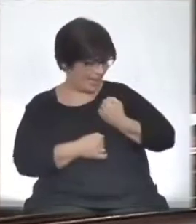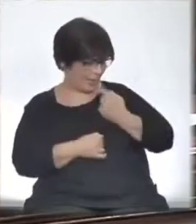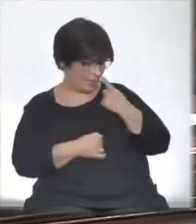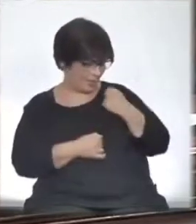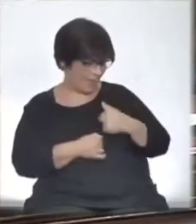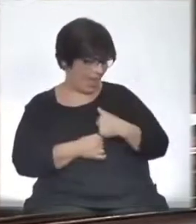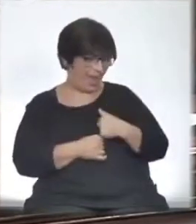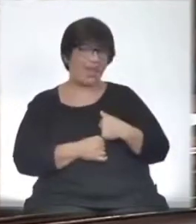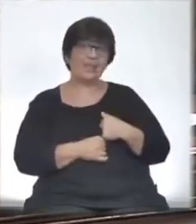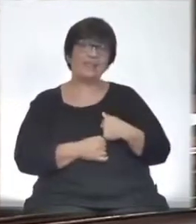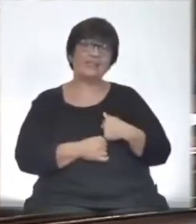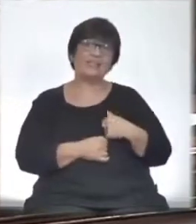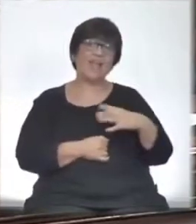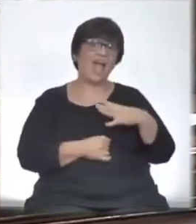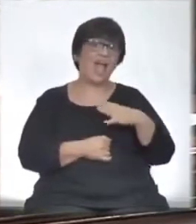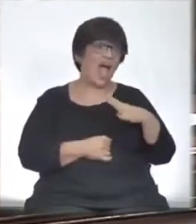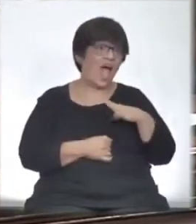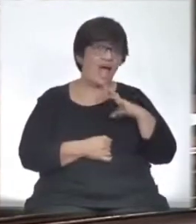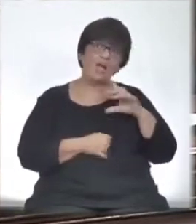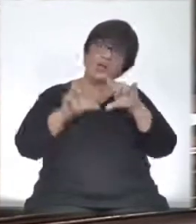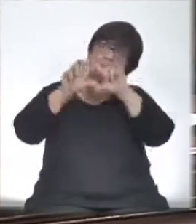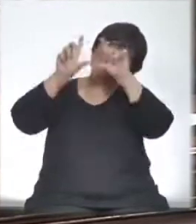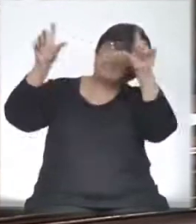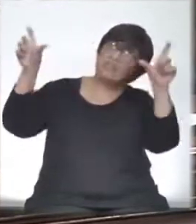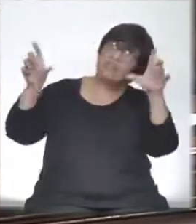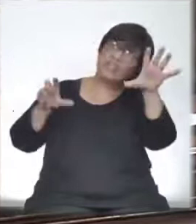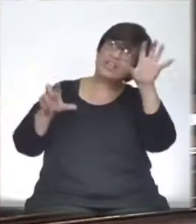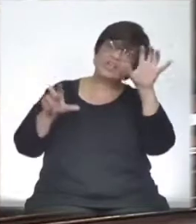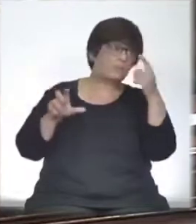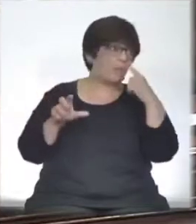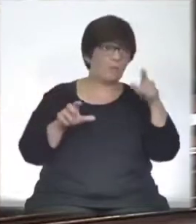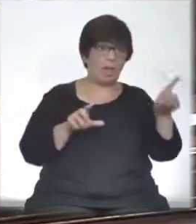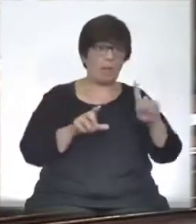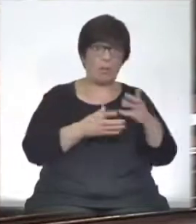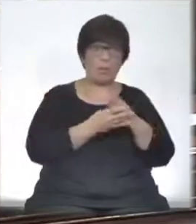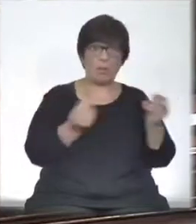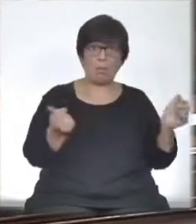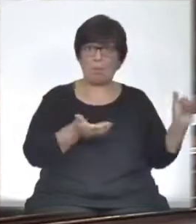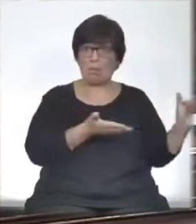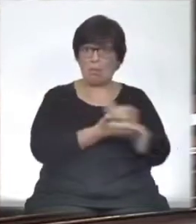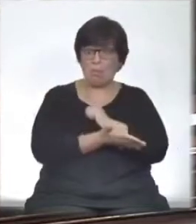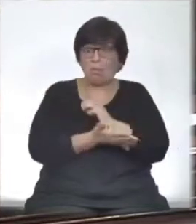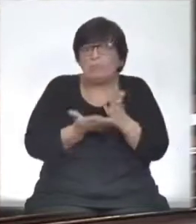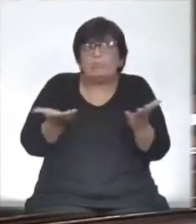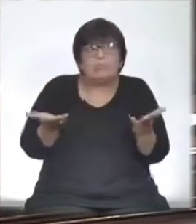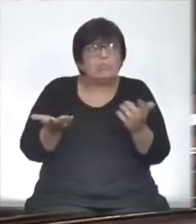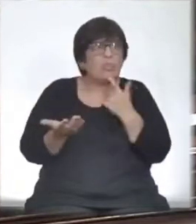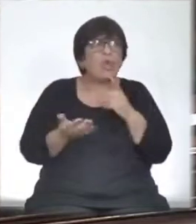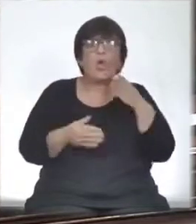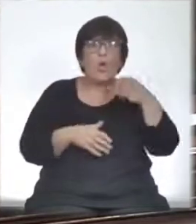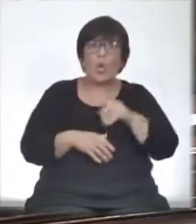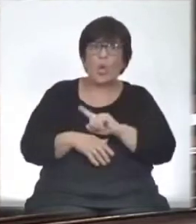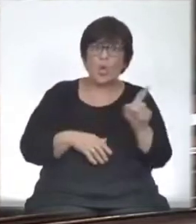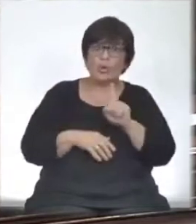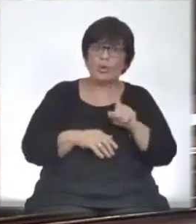padre tiene una estela recordatoria. Mi padre no tiene estela recordatoria, mi padre no era un político.